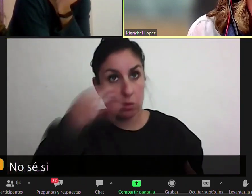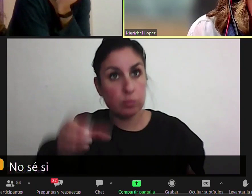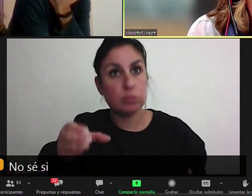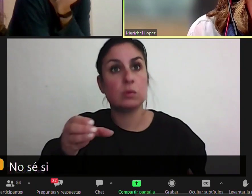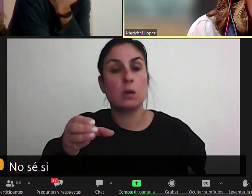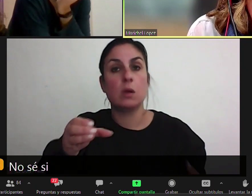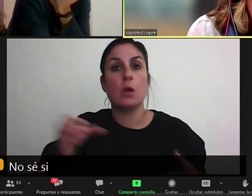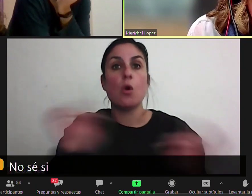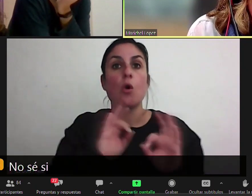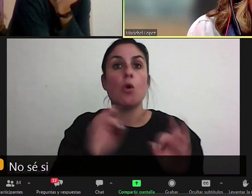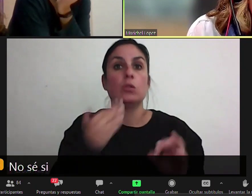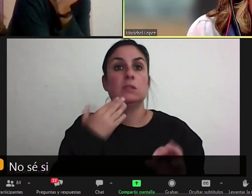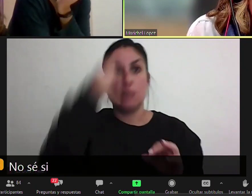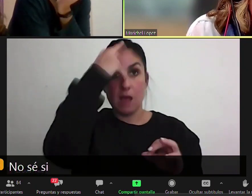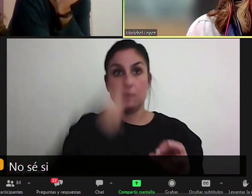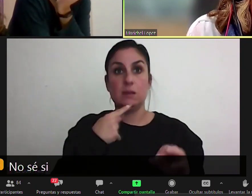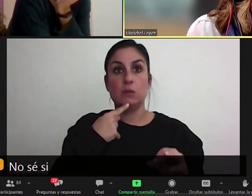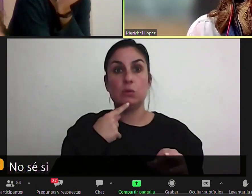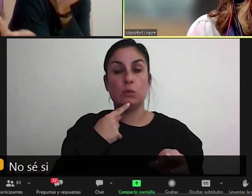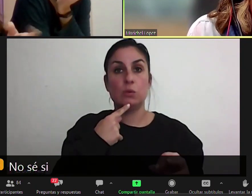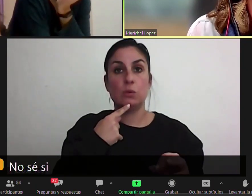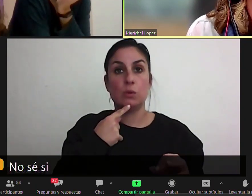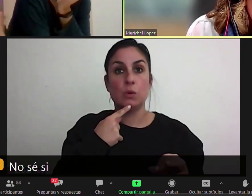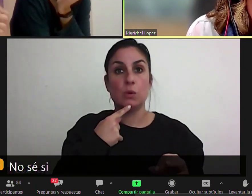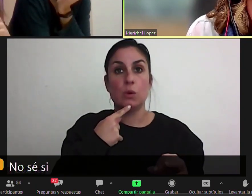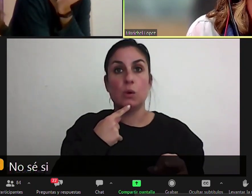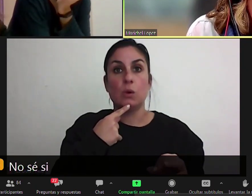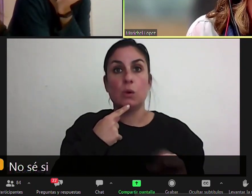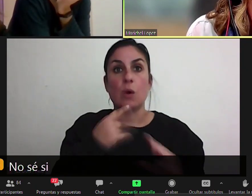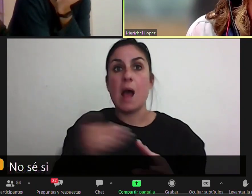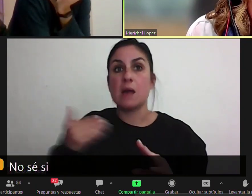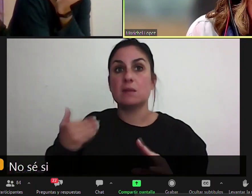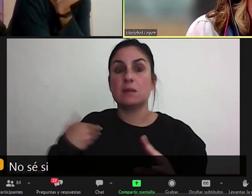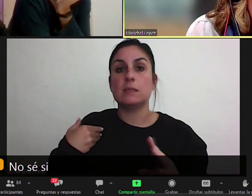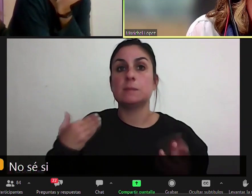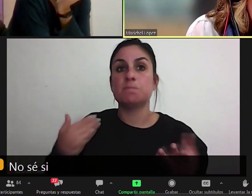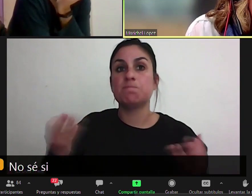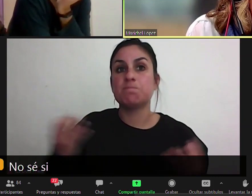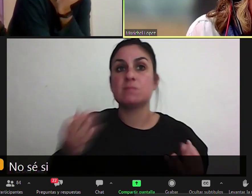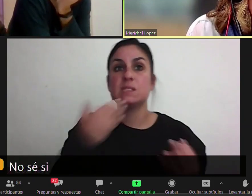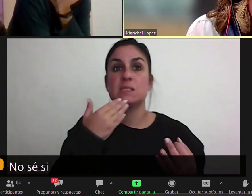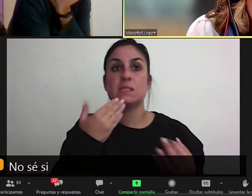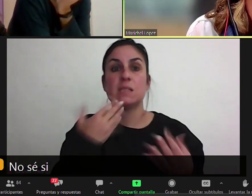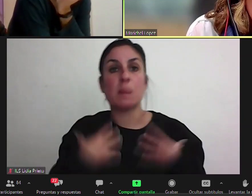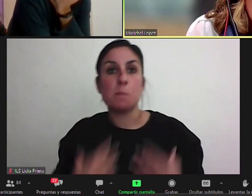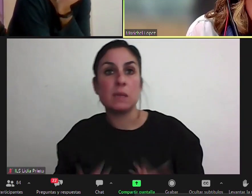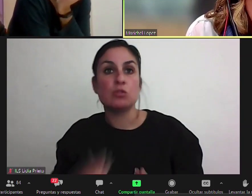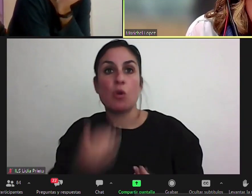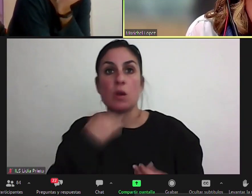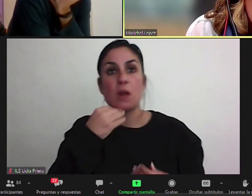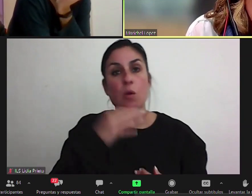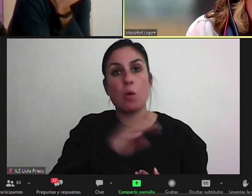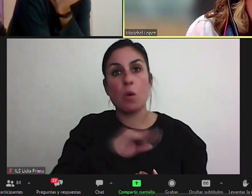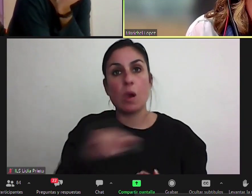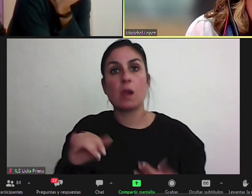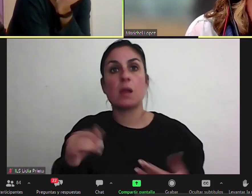puede desembocar en o viene precedida por o porque esa persona tenga una depre o lo que sea, que está a lo mejor observante y expectante